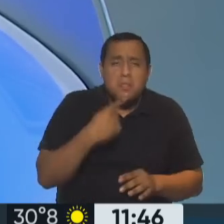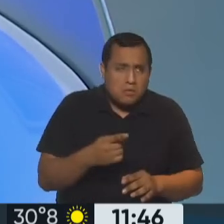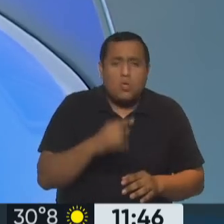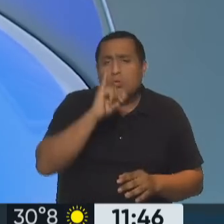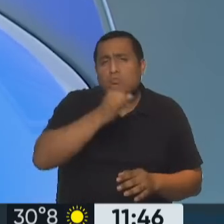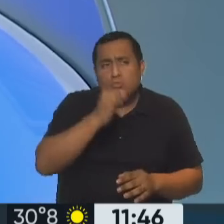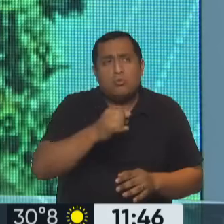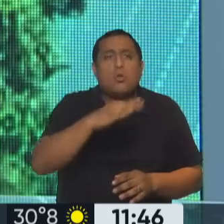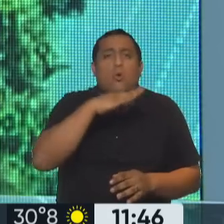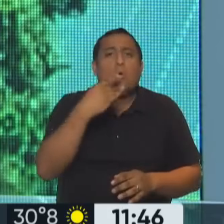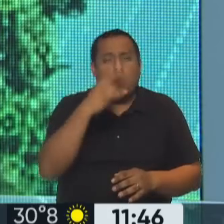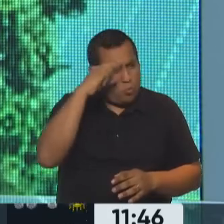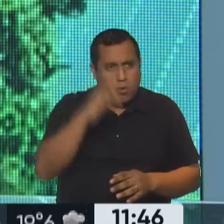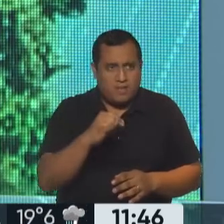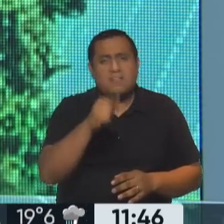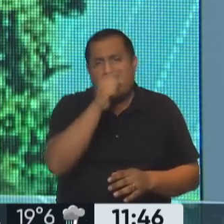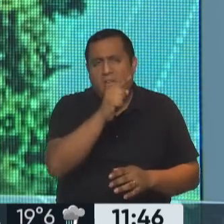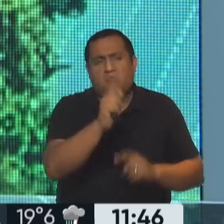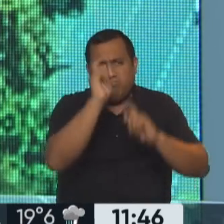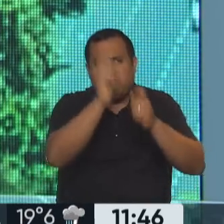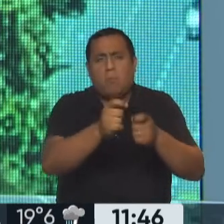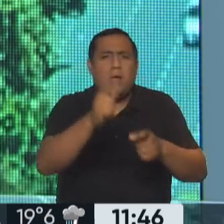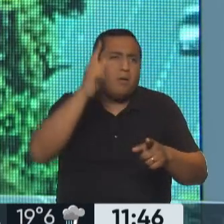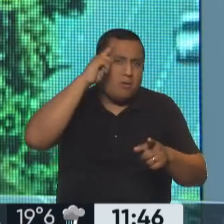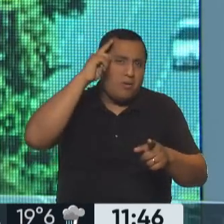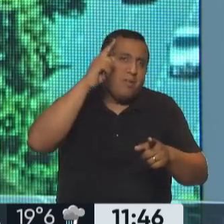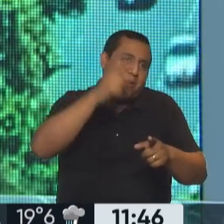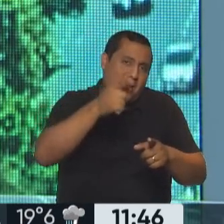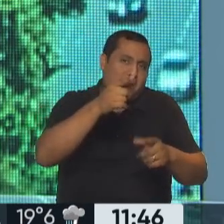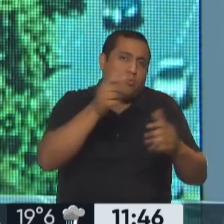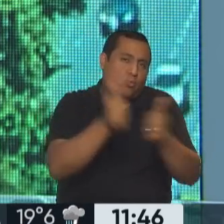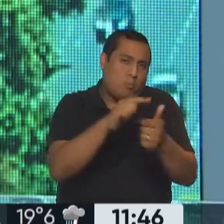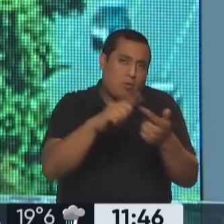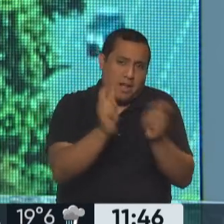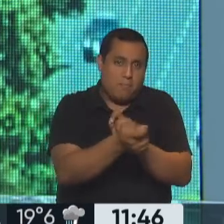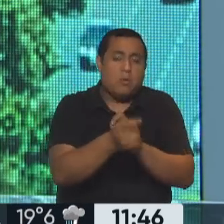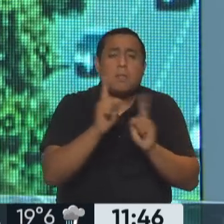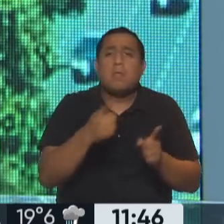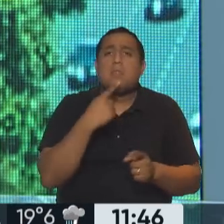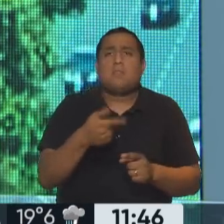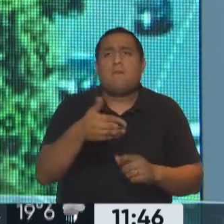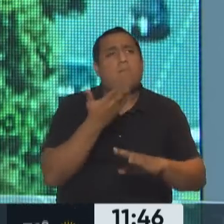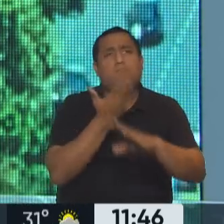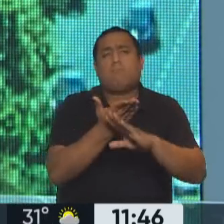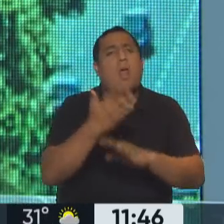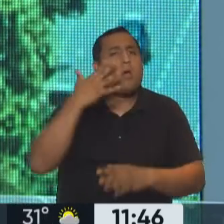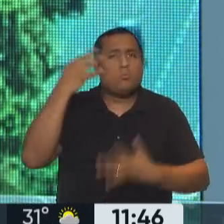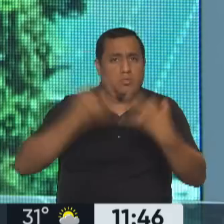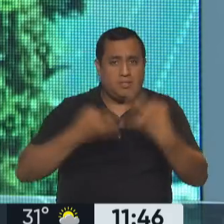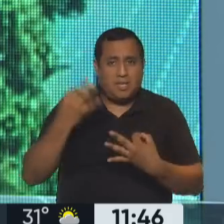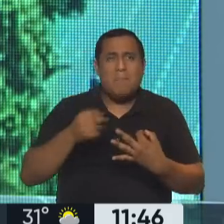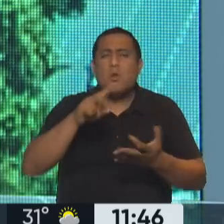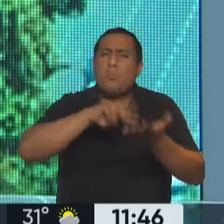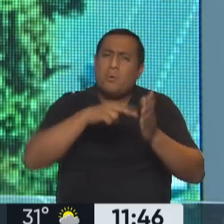designación de Luis Juez Exacto. de Juntos por el Cambio, pero además reiterar que van a apelar nuevamente a la justicia. Pero insisto con esto, ahí hay un